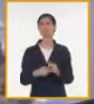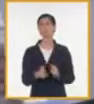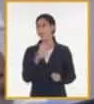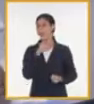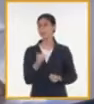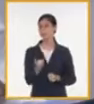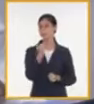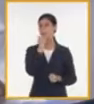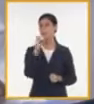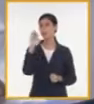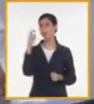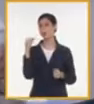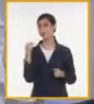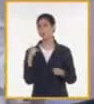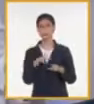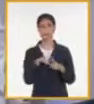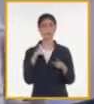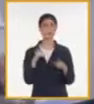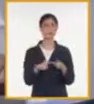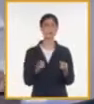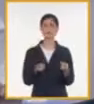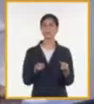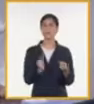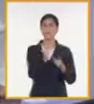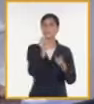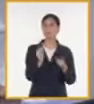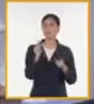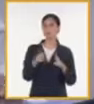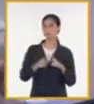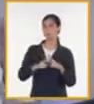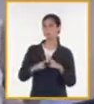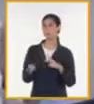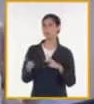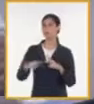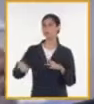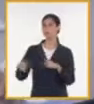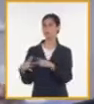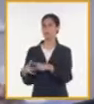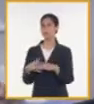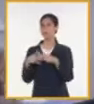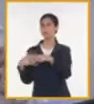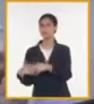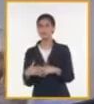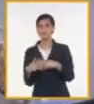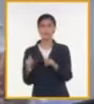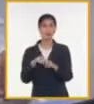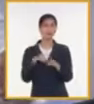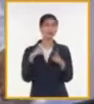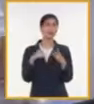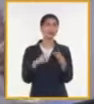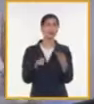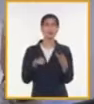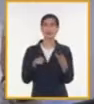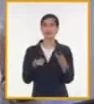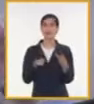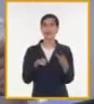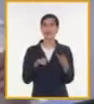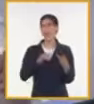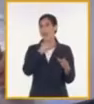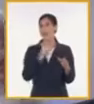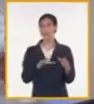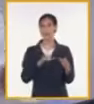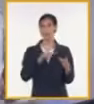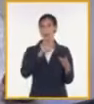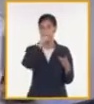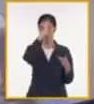amentar a Los viajeros a los inversores extranjeros desgastarnos darle imagen de un país que está que